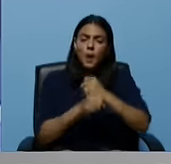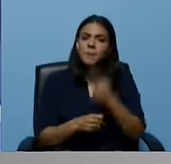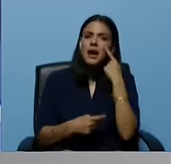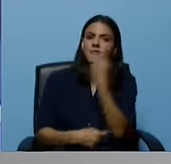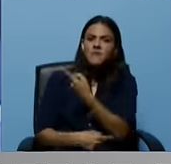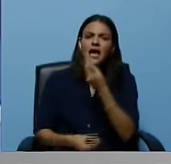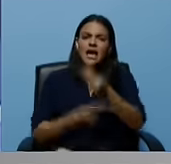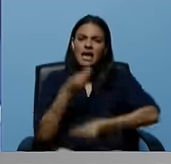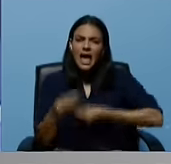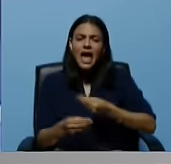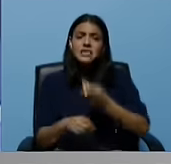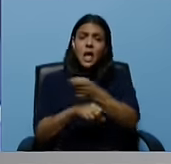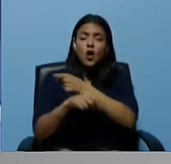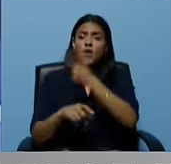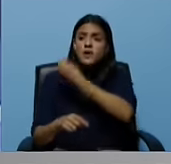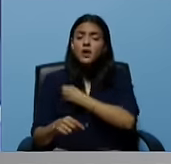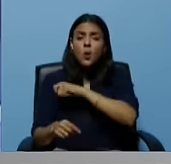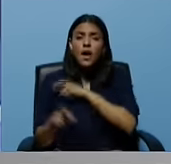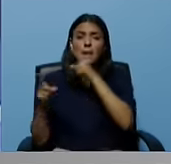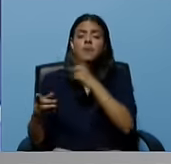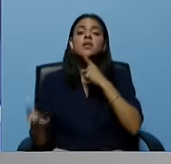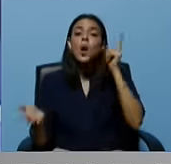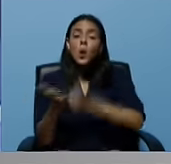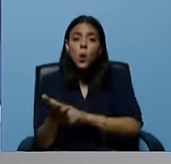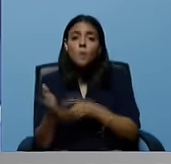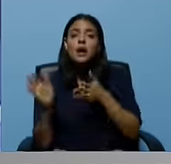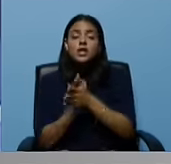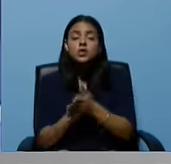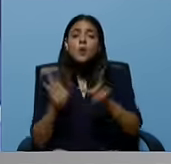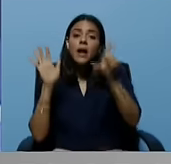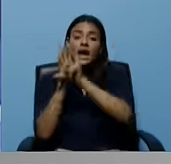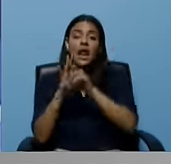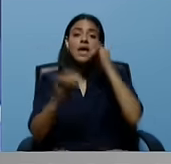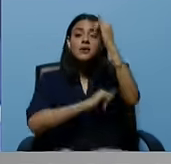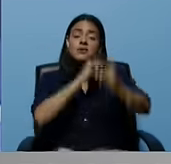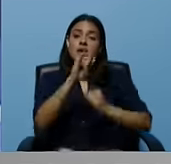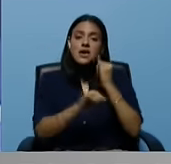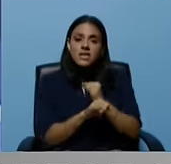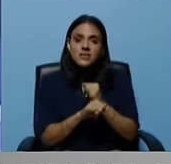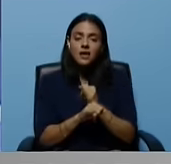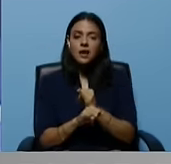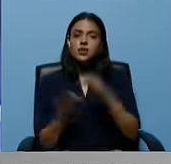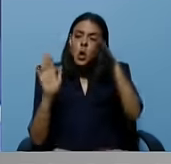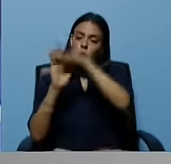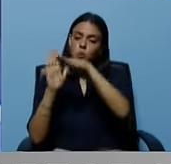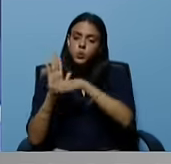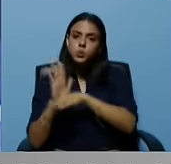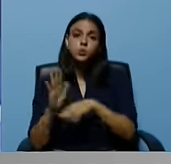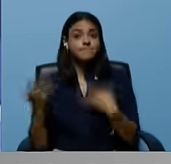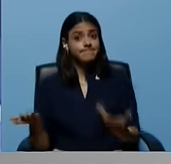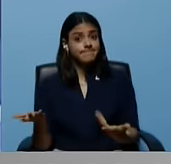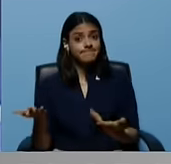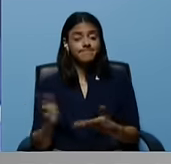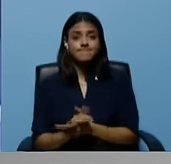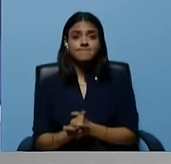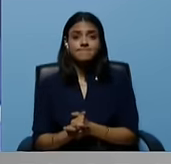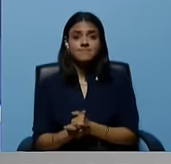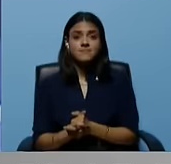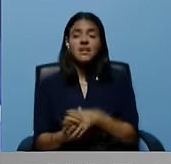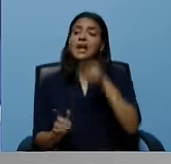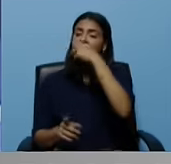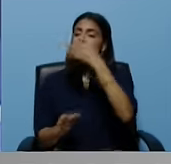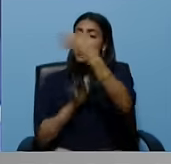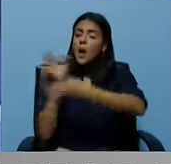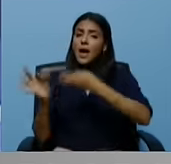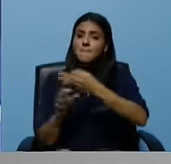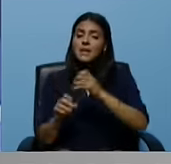el gobierno del Reino de España, cumpliendo con las leyes y los tratados internacionales, pues le señala